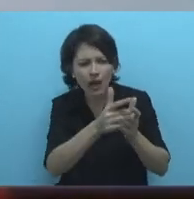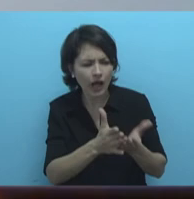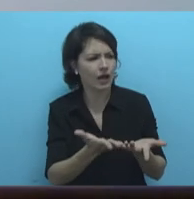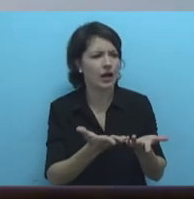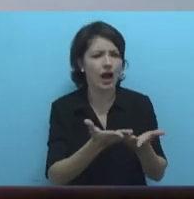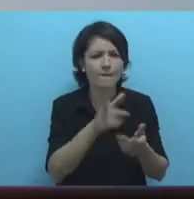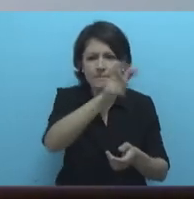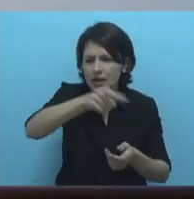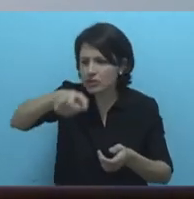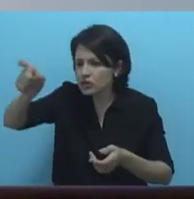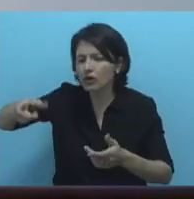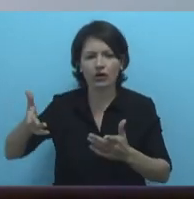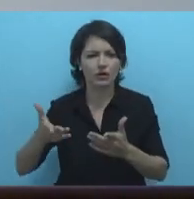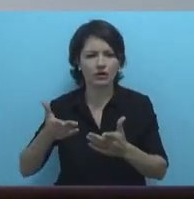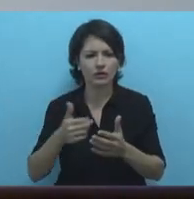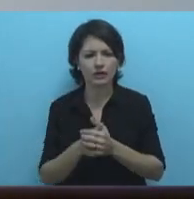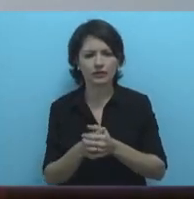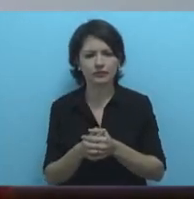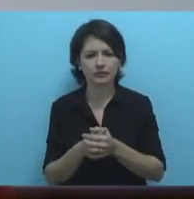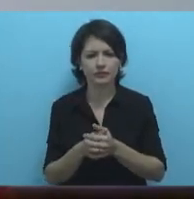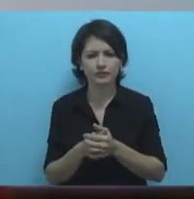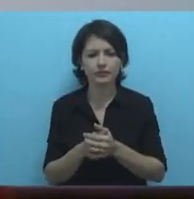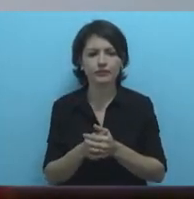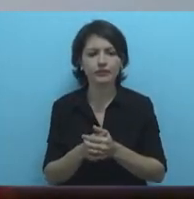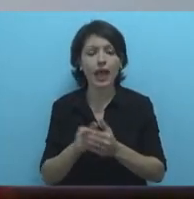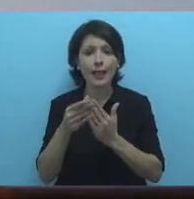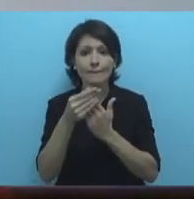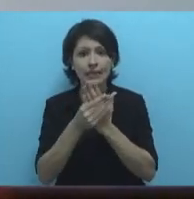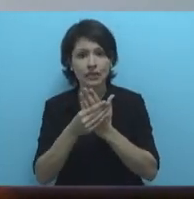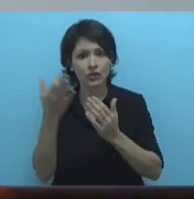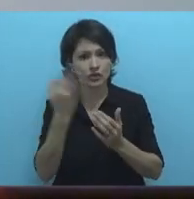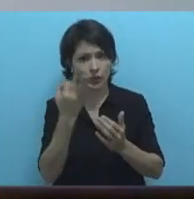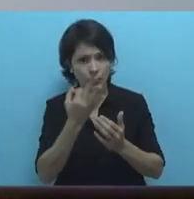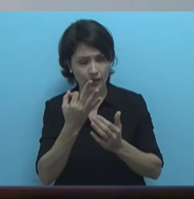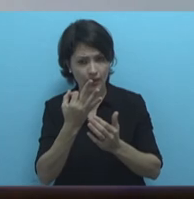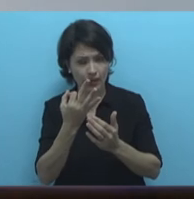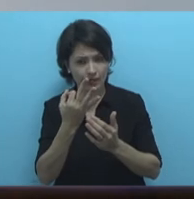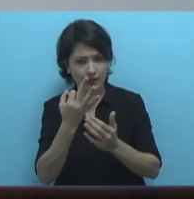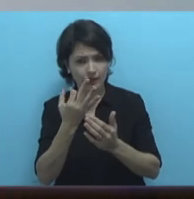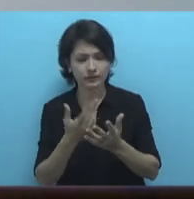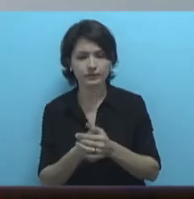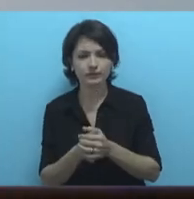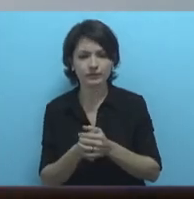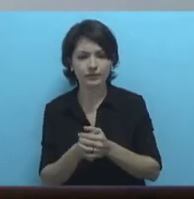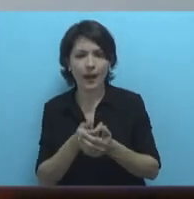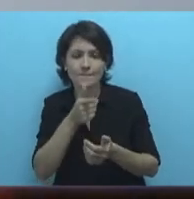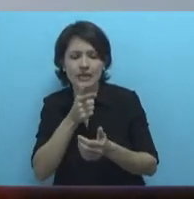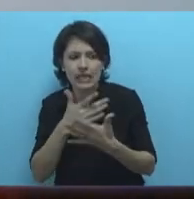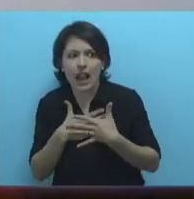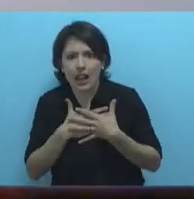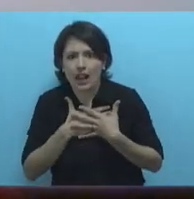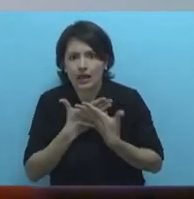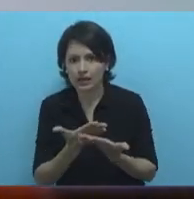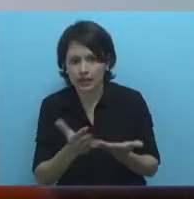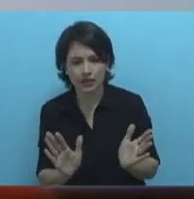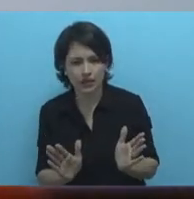pasa mientras estas cacerías pasas tenemos al ministro de seguridad que parece que tiene especial predilección por algunas velas